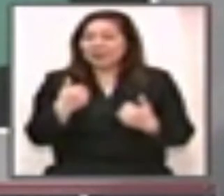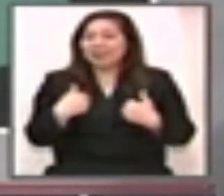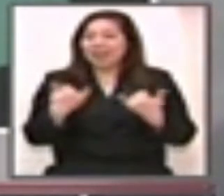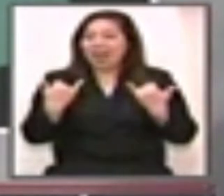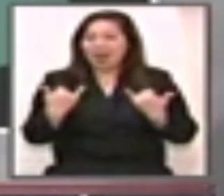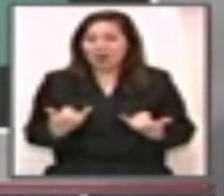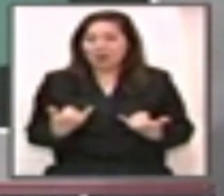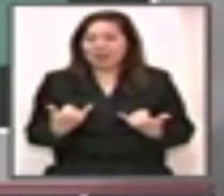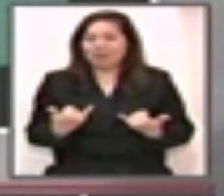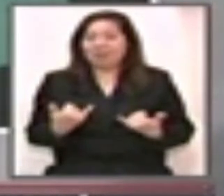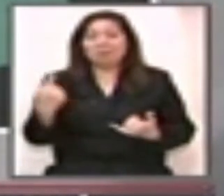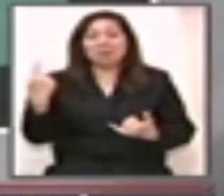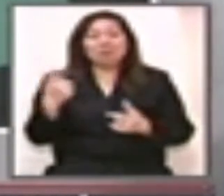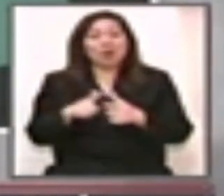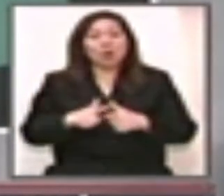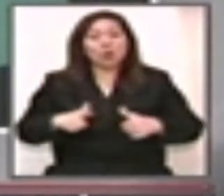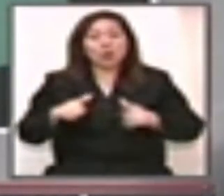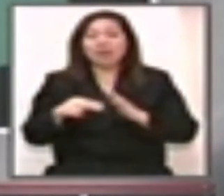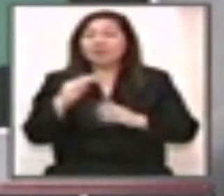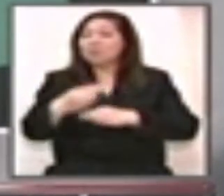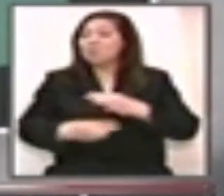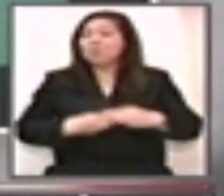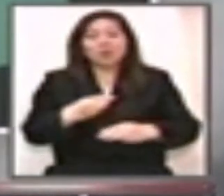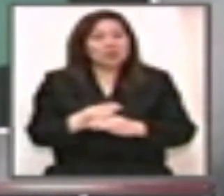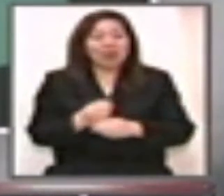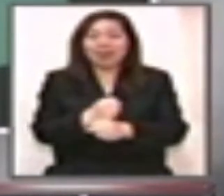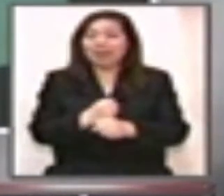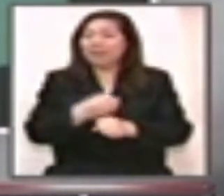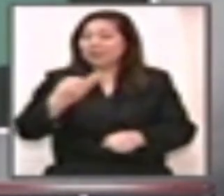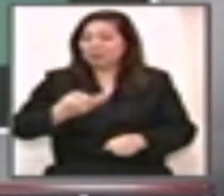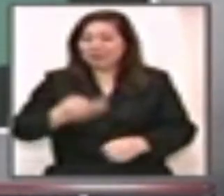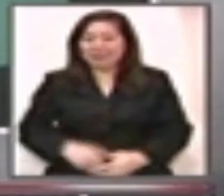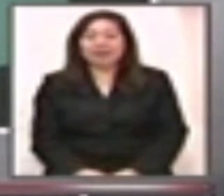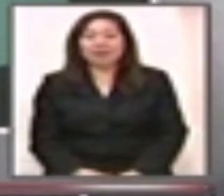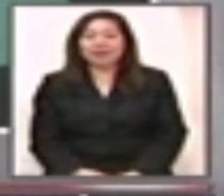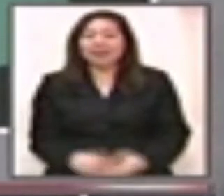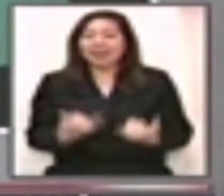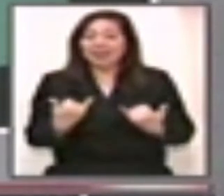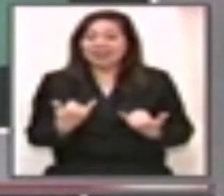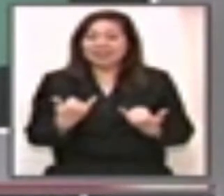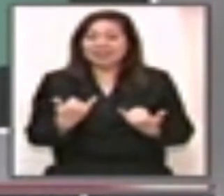este momento el primer lugar a nivel mundial en los cafés especiales.